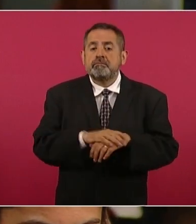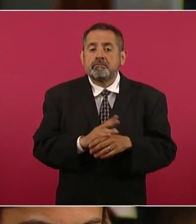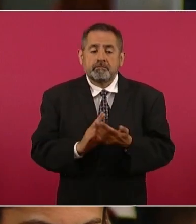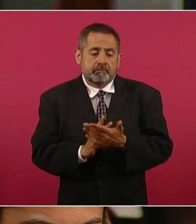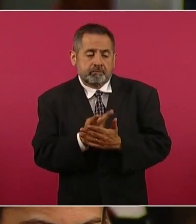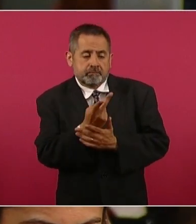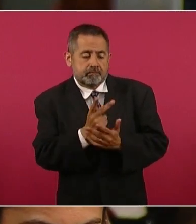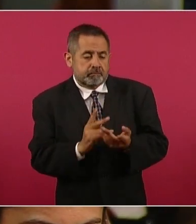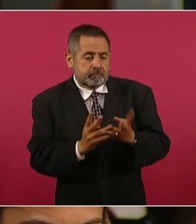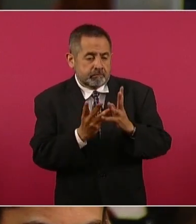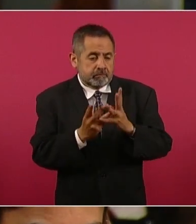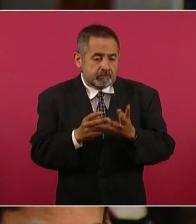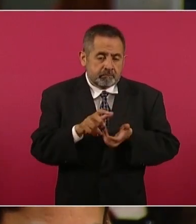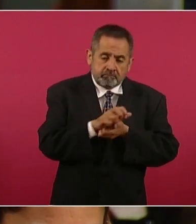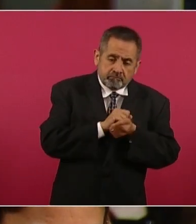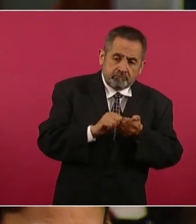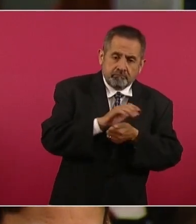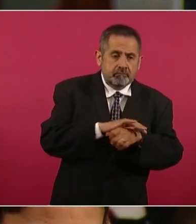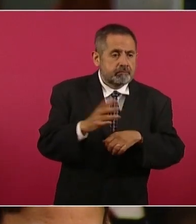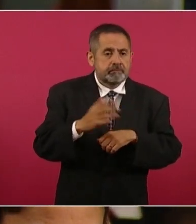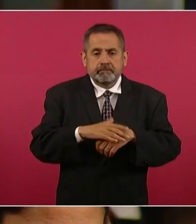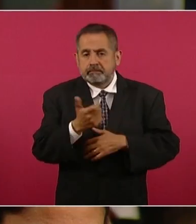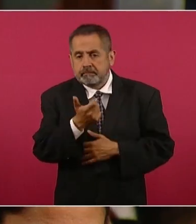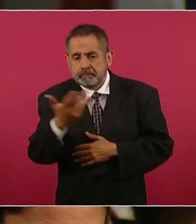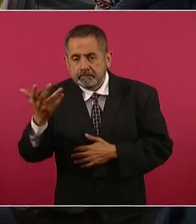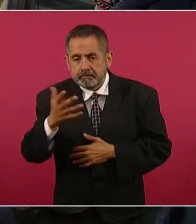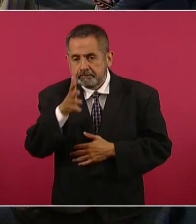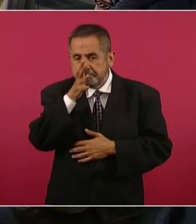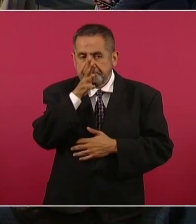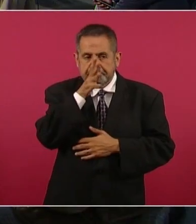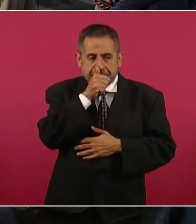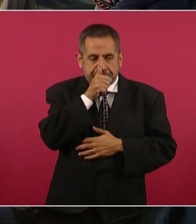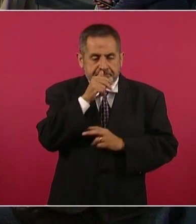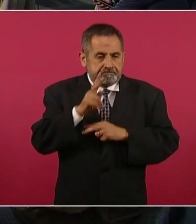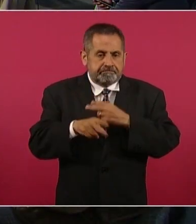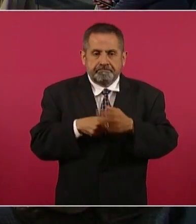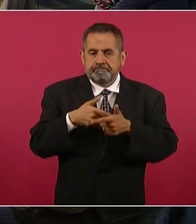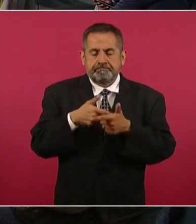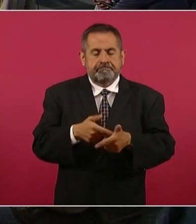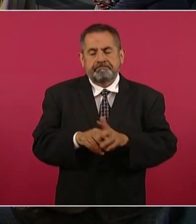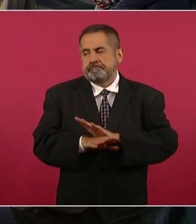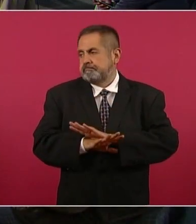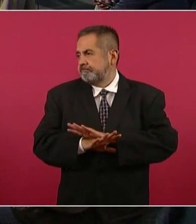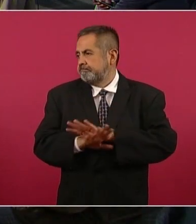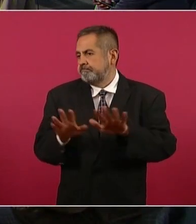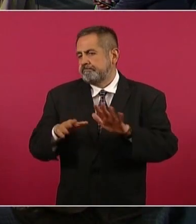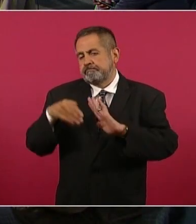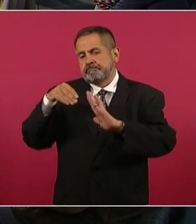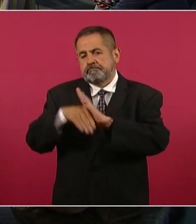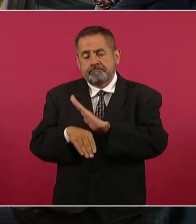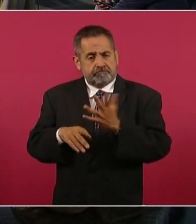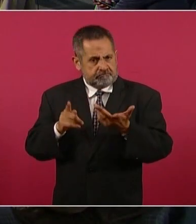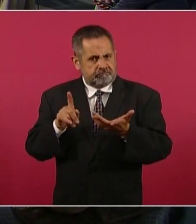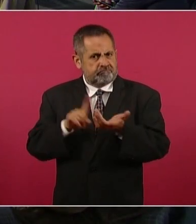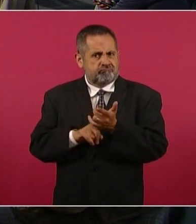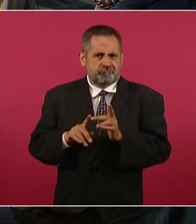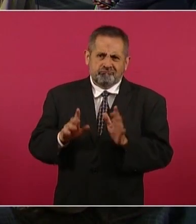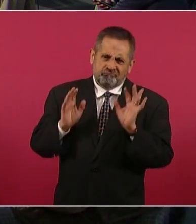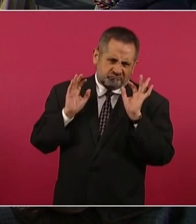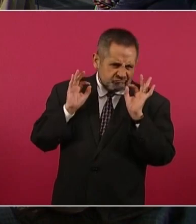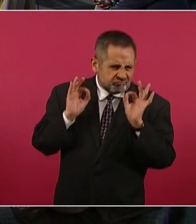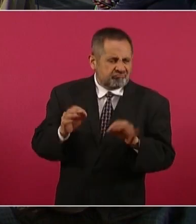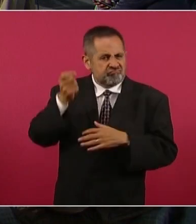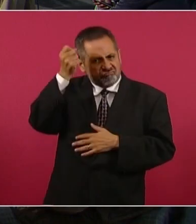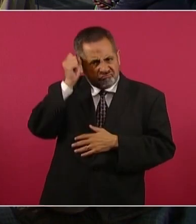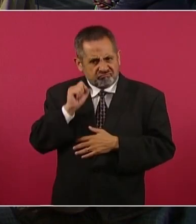los granos están muy caros y no le es cuestionable a los ganaderos continuar con esta actividad que le ha dado identidad, no solamente a